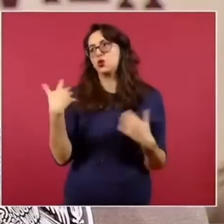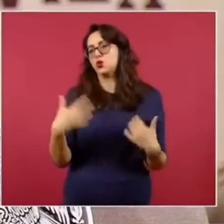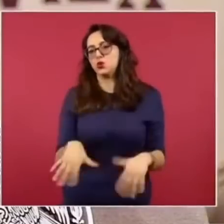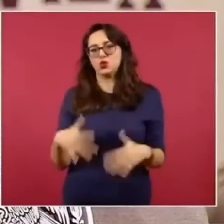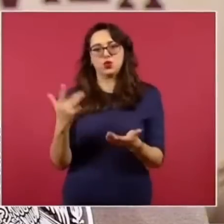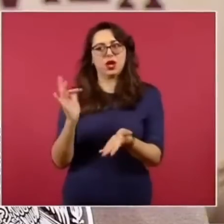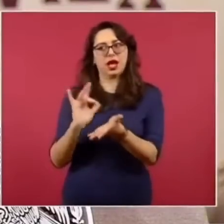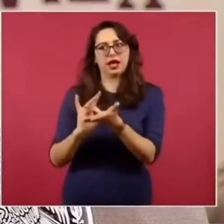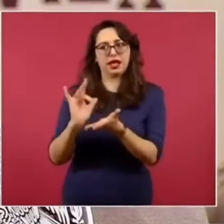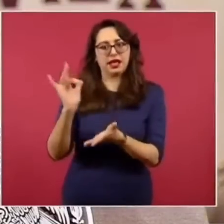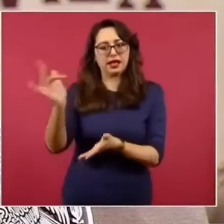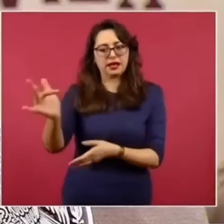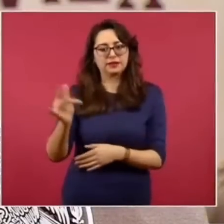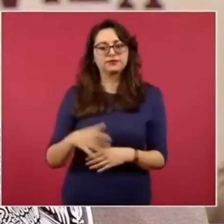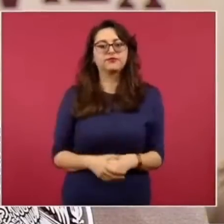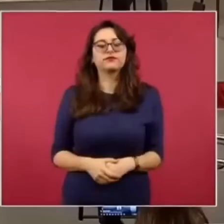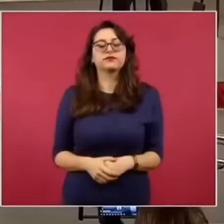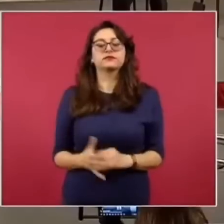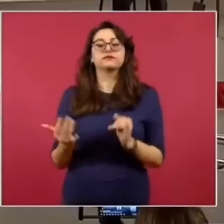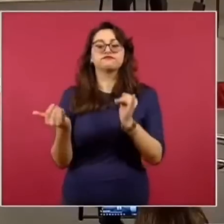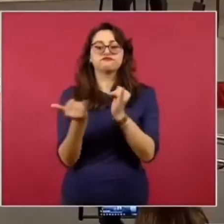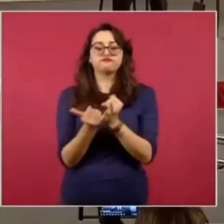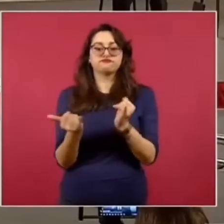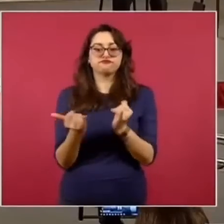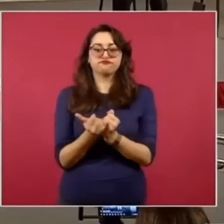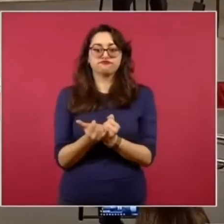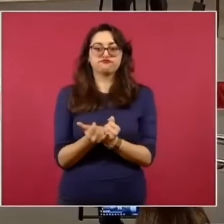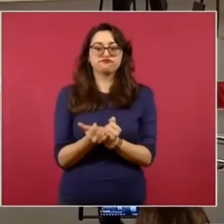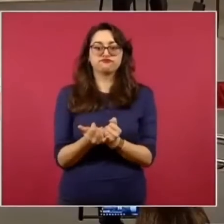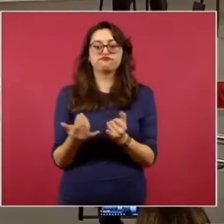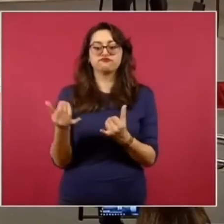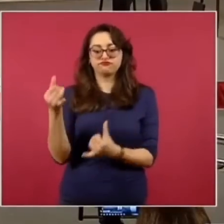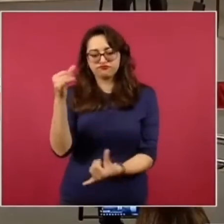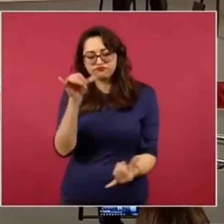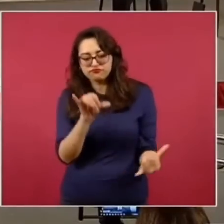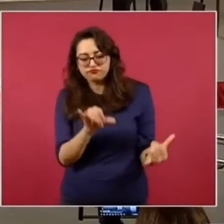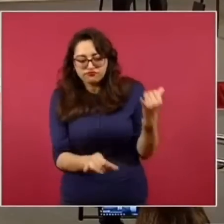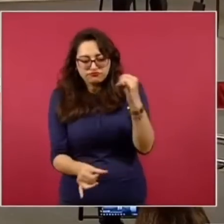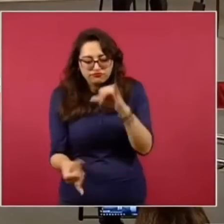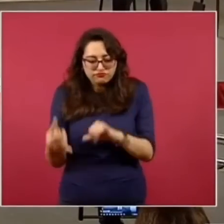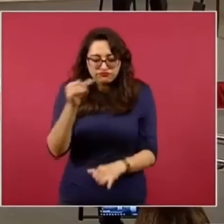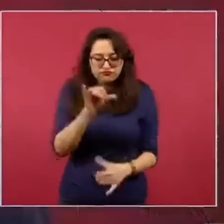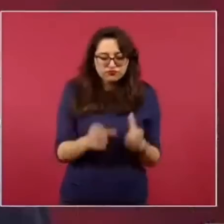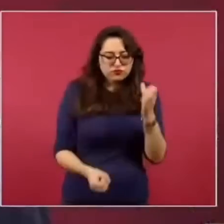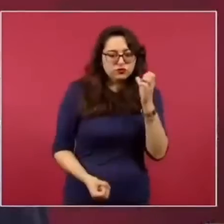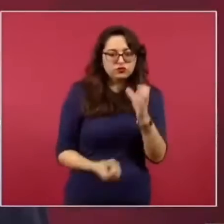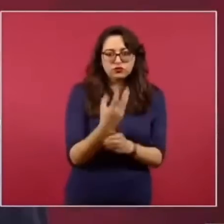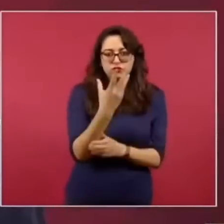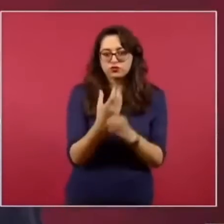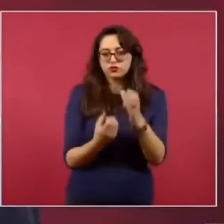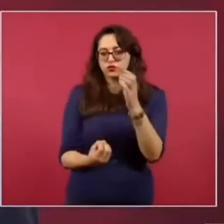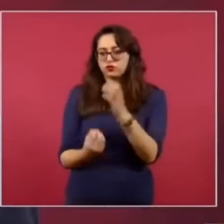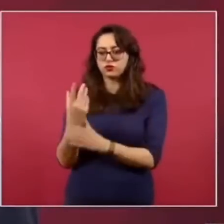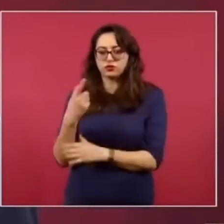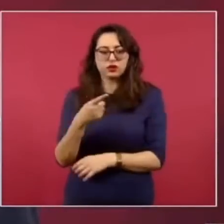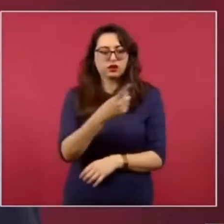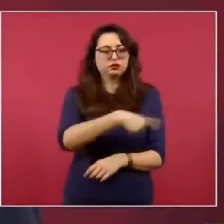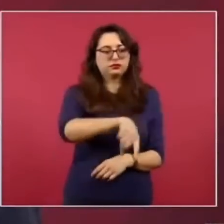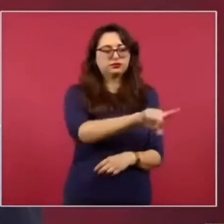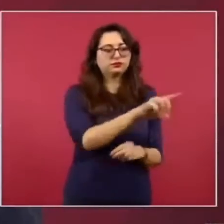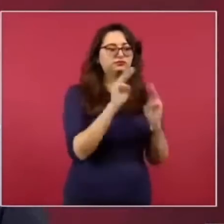se busca es flexibilidad, de modo que nuevas formulaciones de precursores químicos que la delincuencia